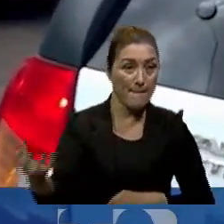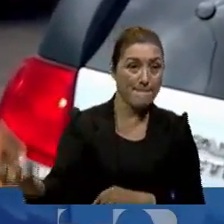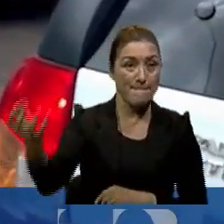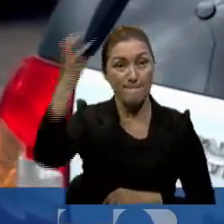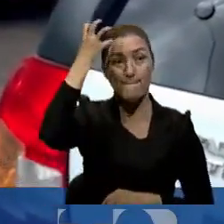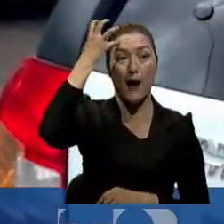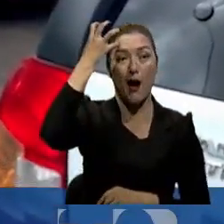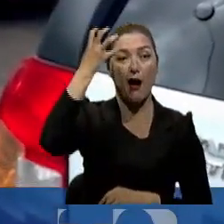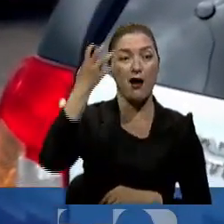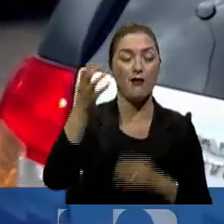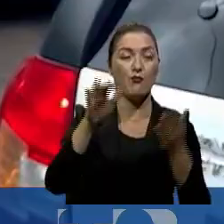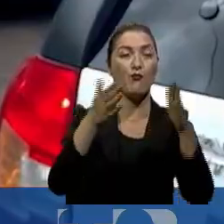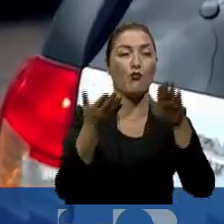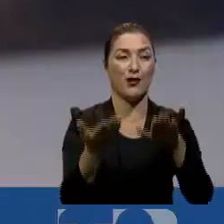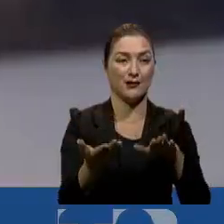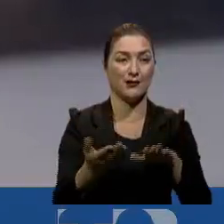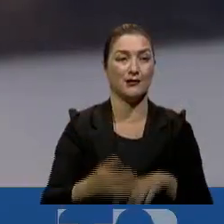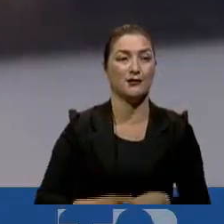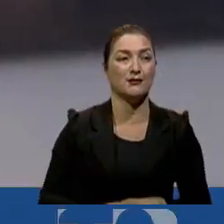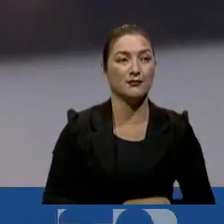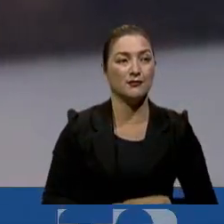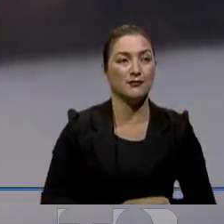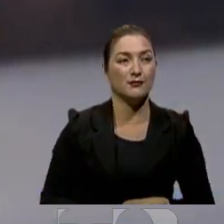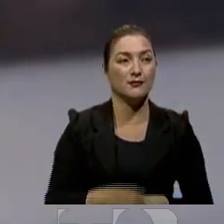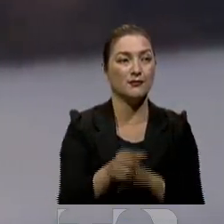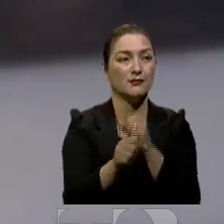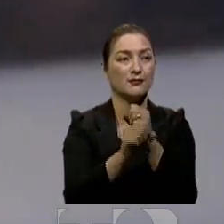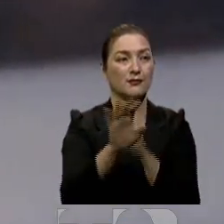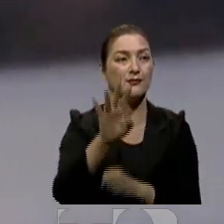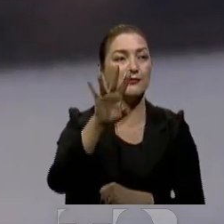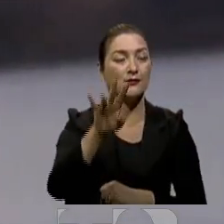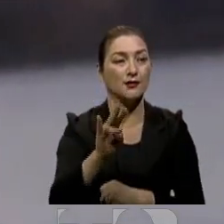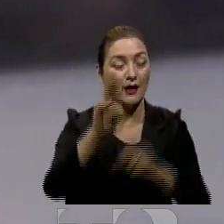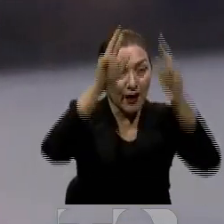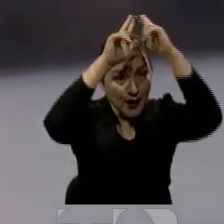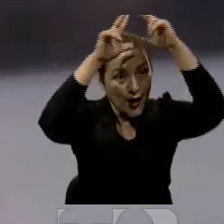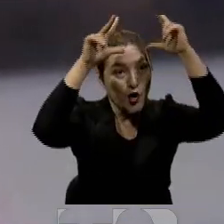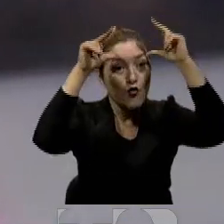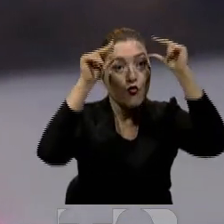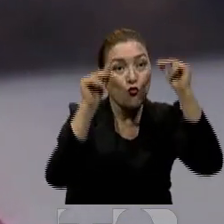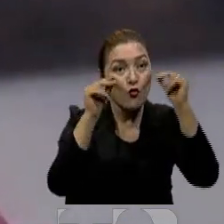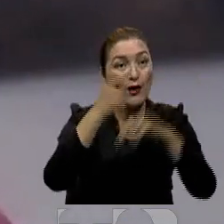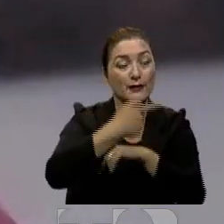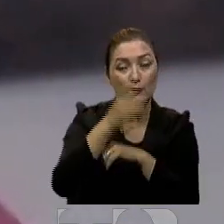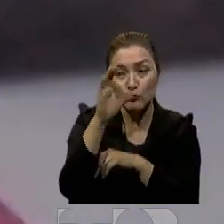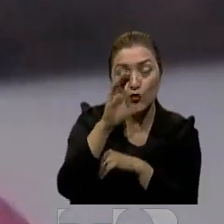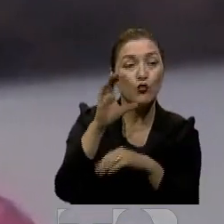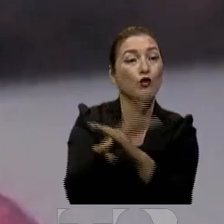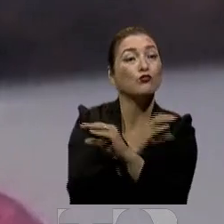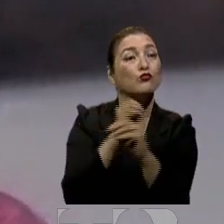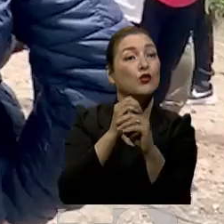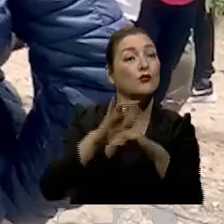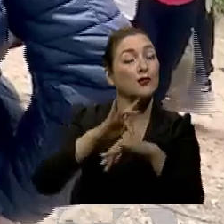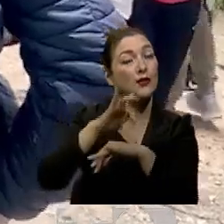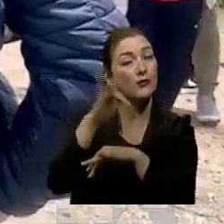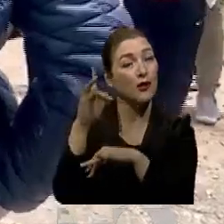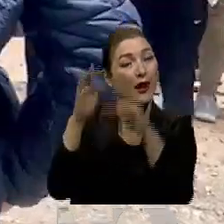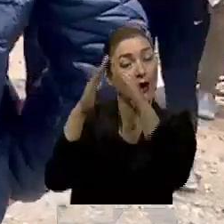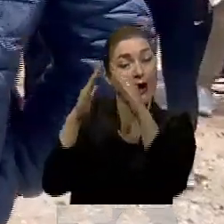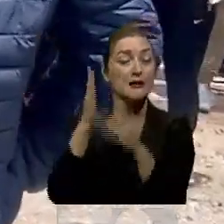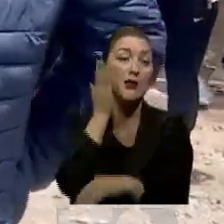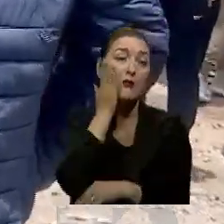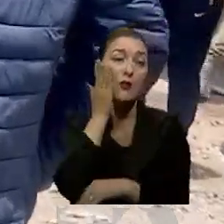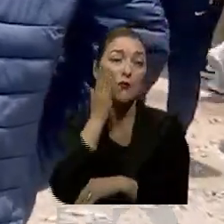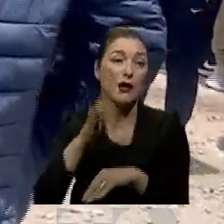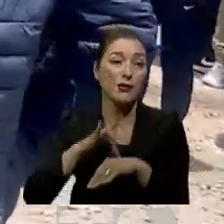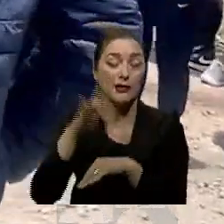provoca el fallecimiento de esta persona. Maribel, de 47 años, era enfermera y el día de su desaparición salió en horas de la madrugada de la casa de su